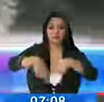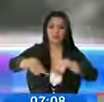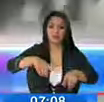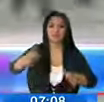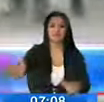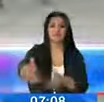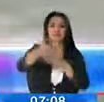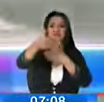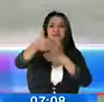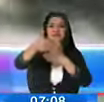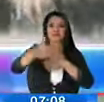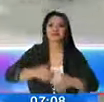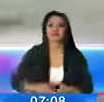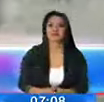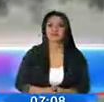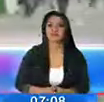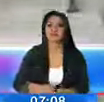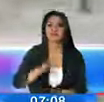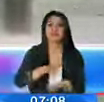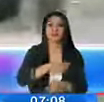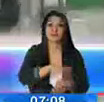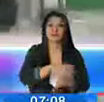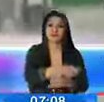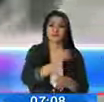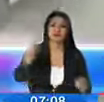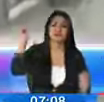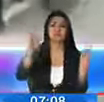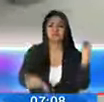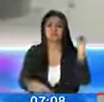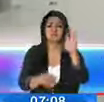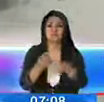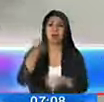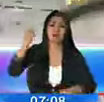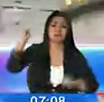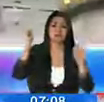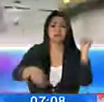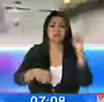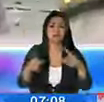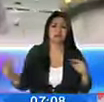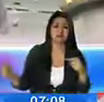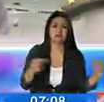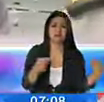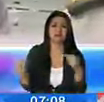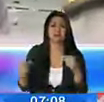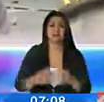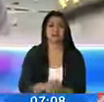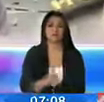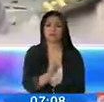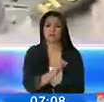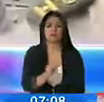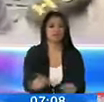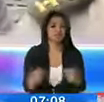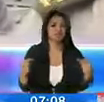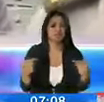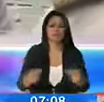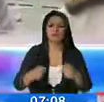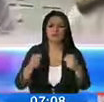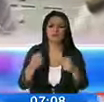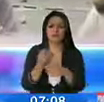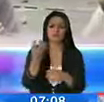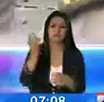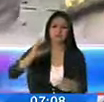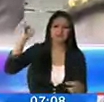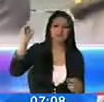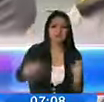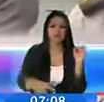del plantel, ya que los manifestantes lanzaban piedras y palos. Mucha agresividad por parte de ellos con el lanzamiento de